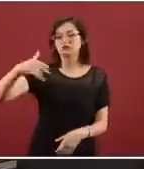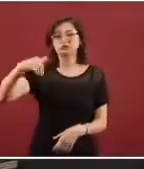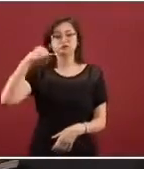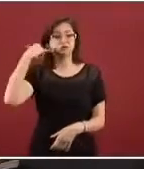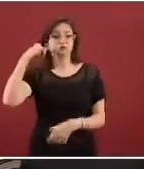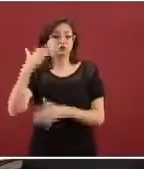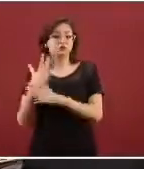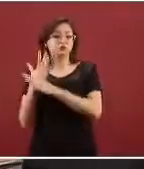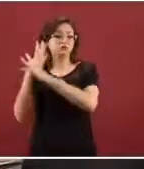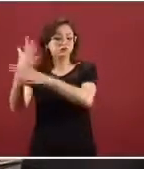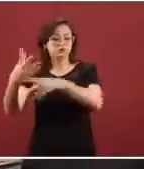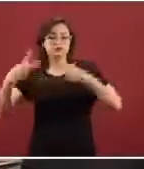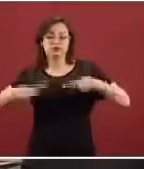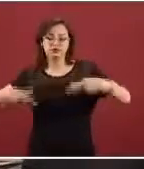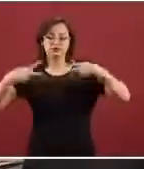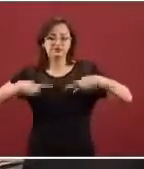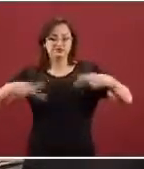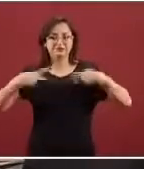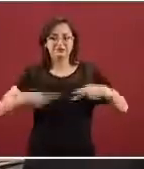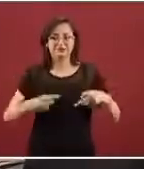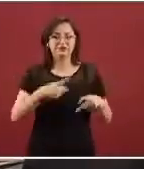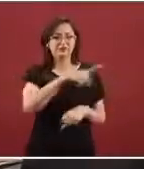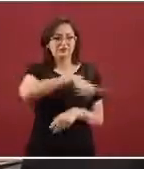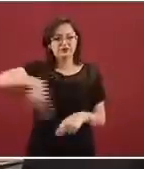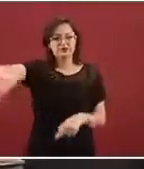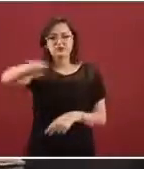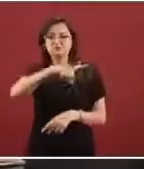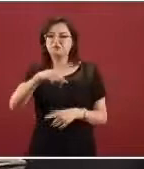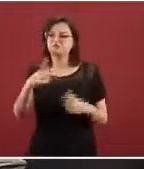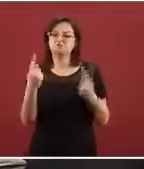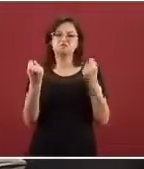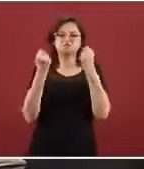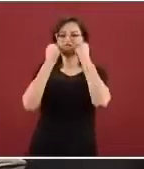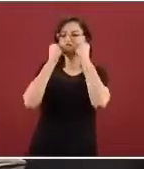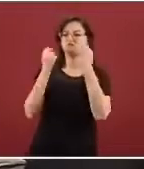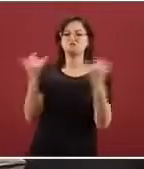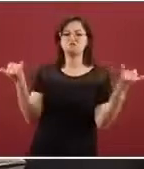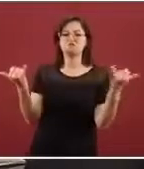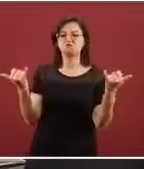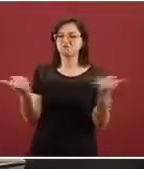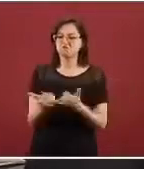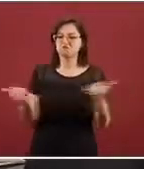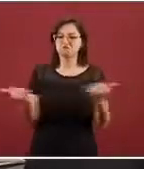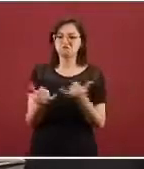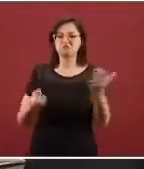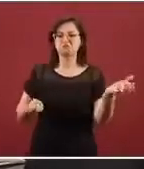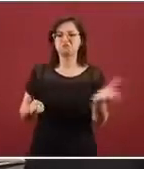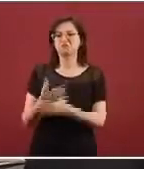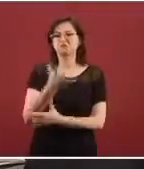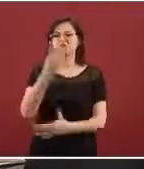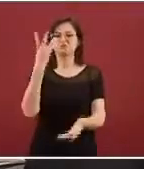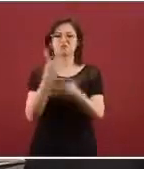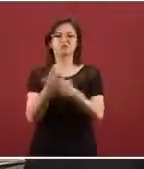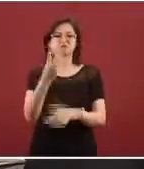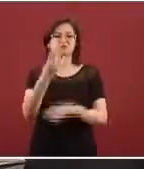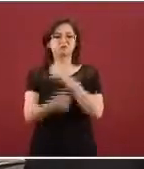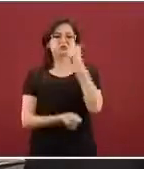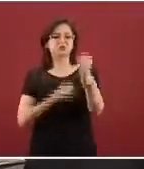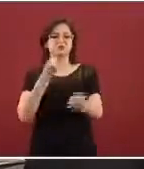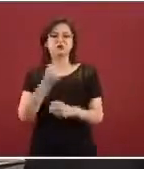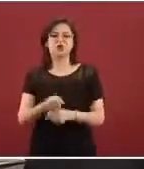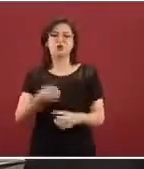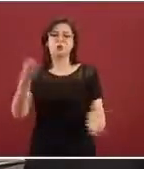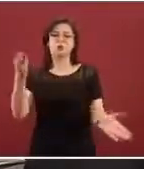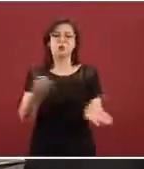bueno, pues plantean a la gente quien no respete el aislamiento, pues van a hacer ya sea 3 años de cárcel o incluso multas